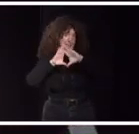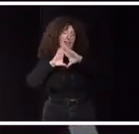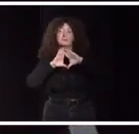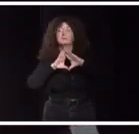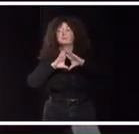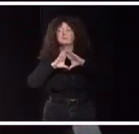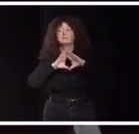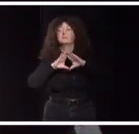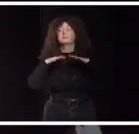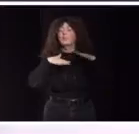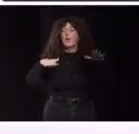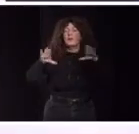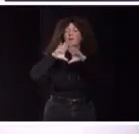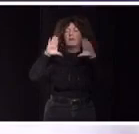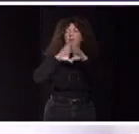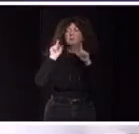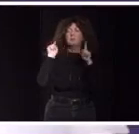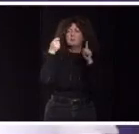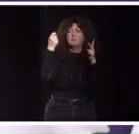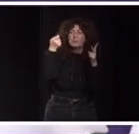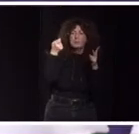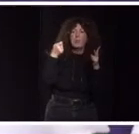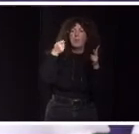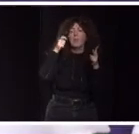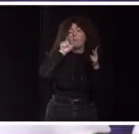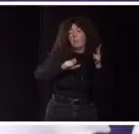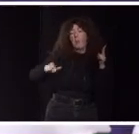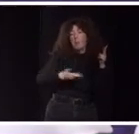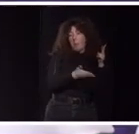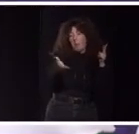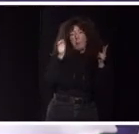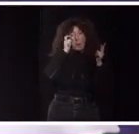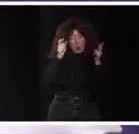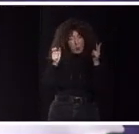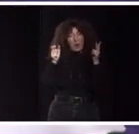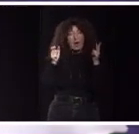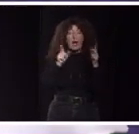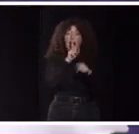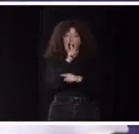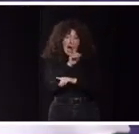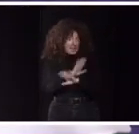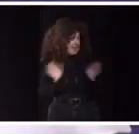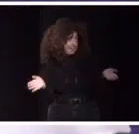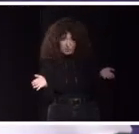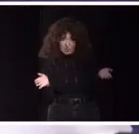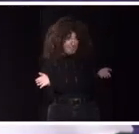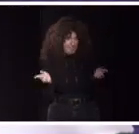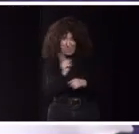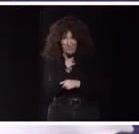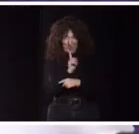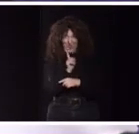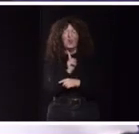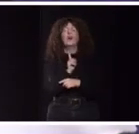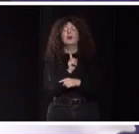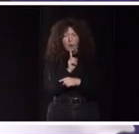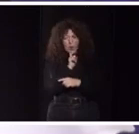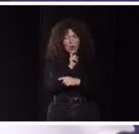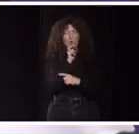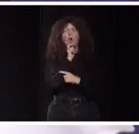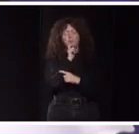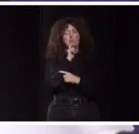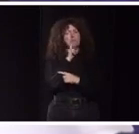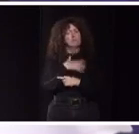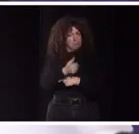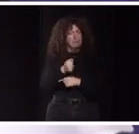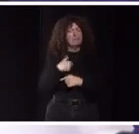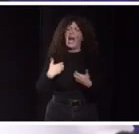El movimiento feminista no ha conseguido esas victorias populares callándose. Las ha conseguido atreviéndose a ganar